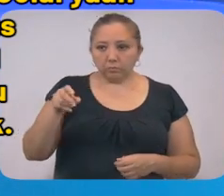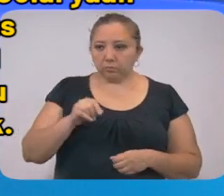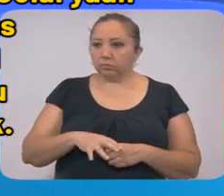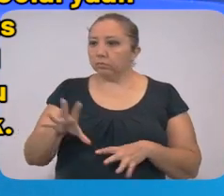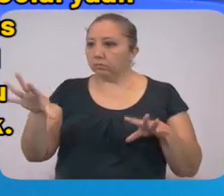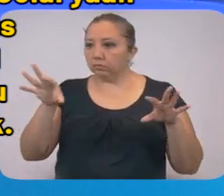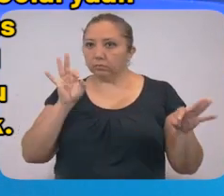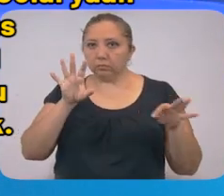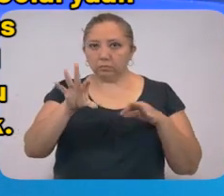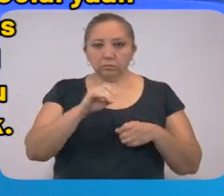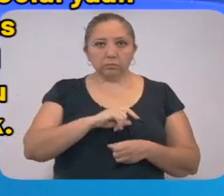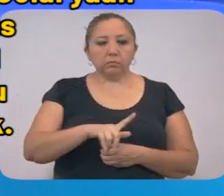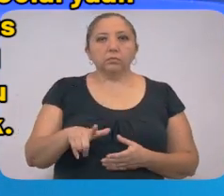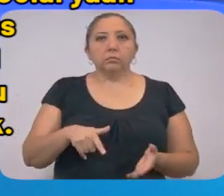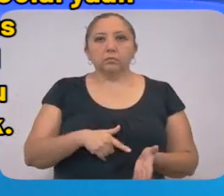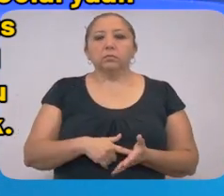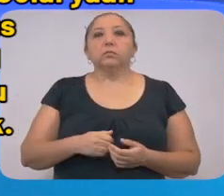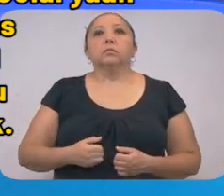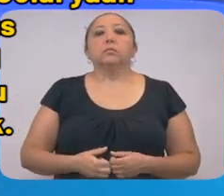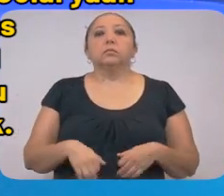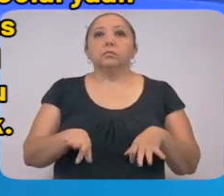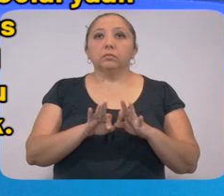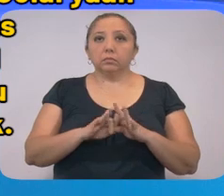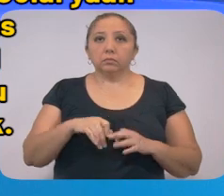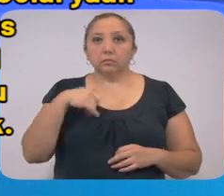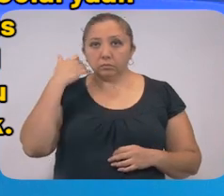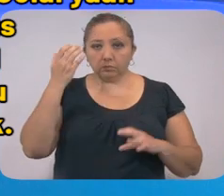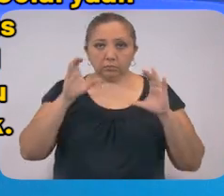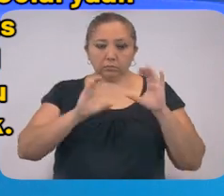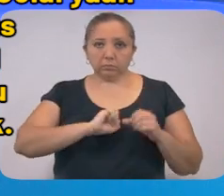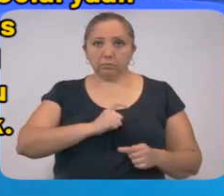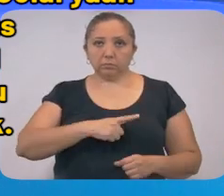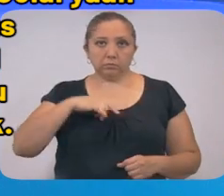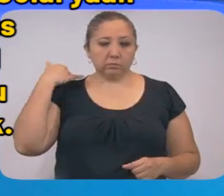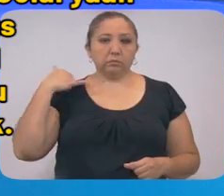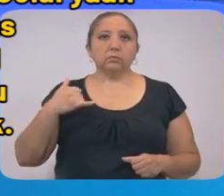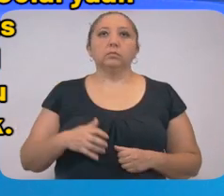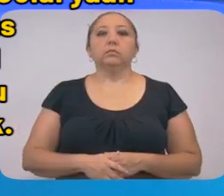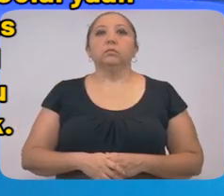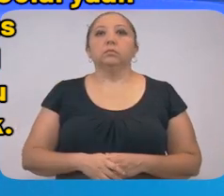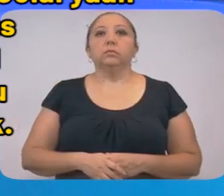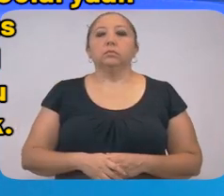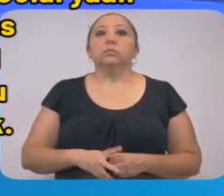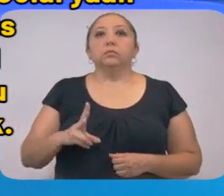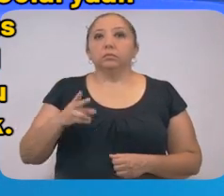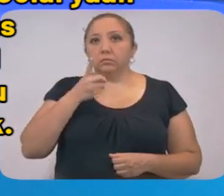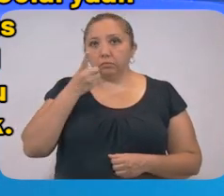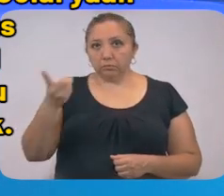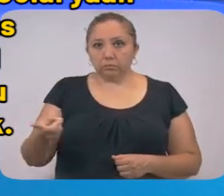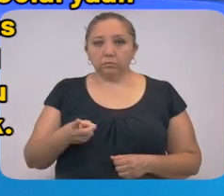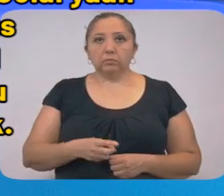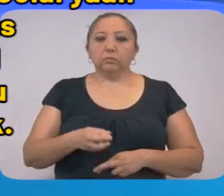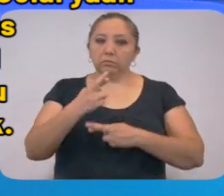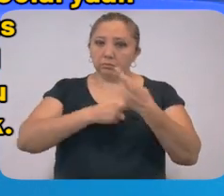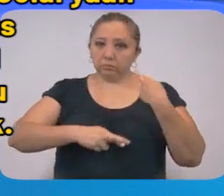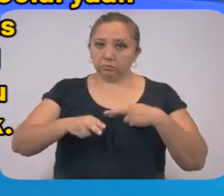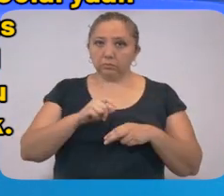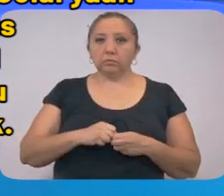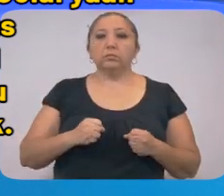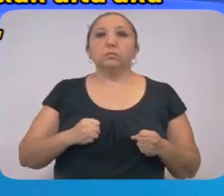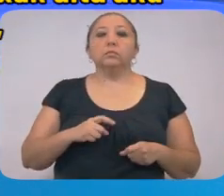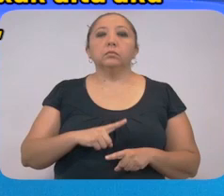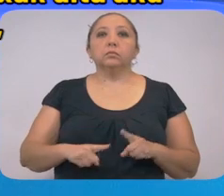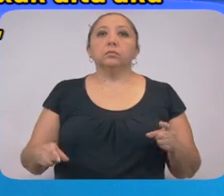coronavirus en lugares determinados y estratégicos con el objetivo de proteger la salud de los yucatecos y preparar un retorno seguro a diversas